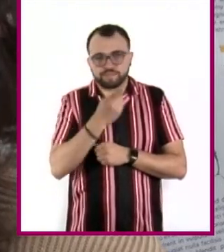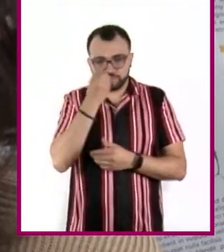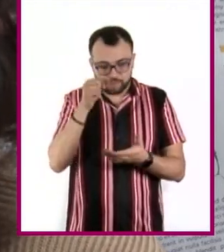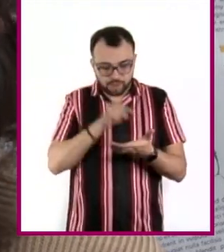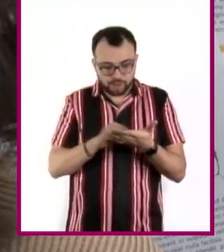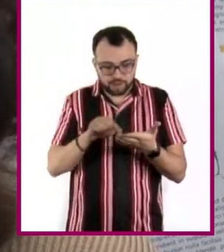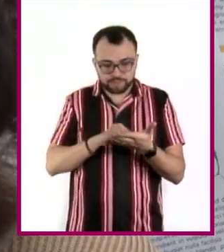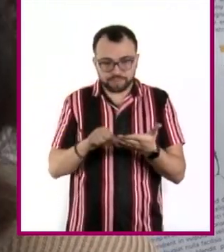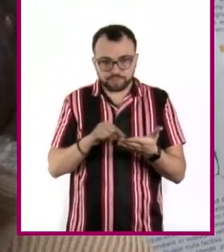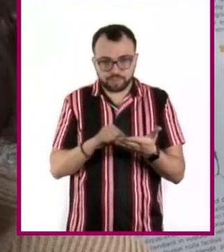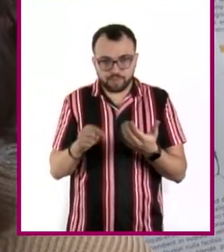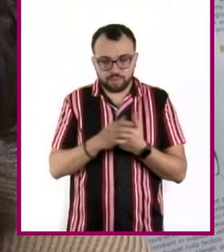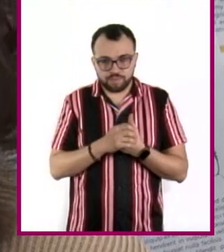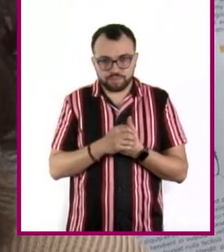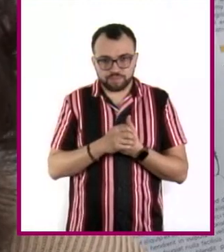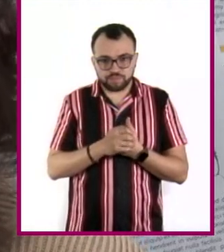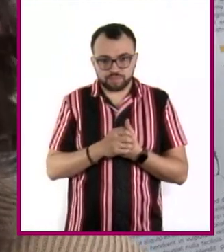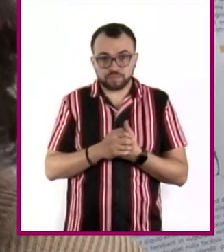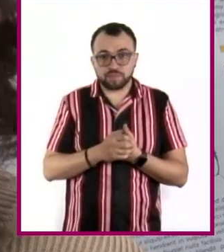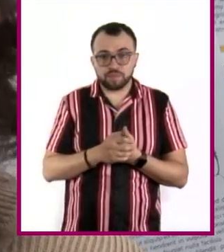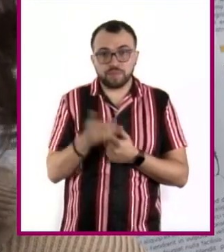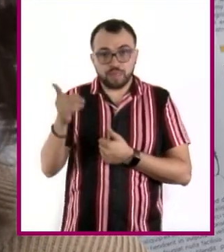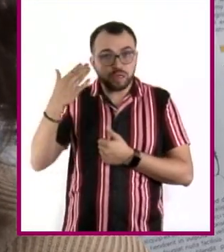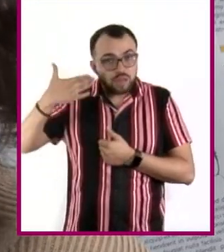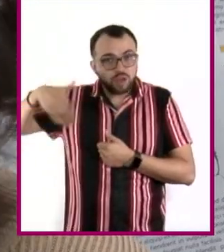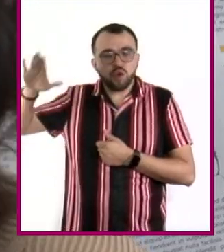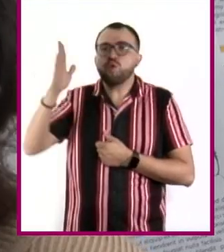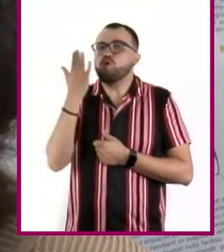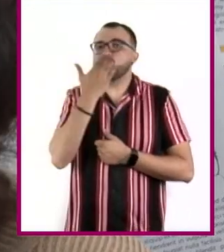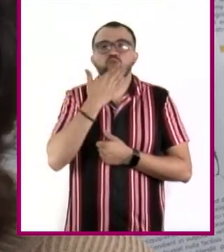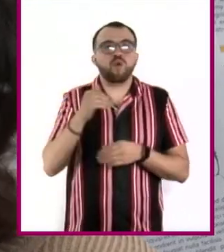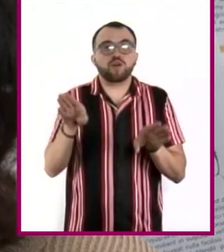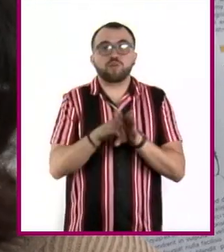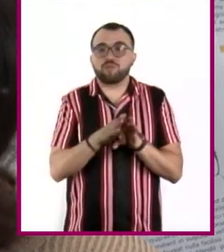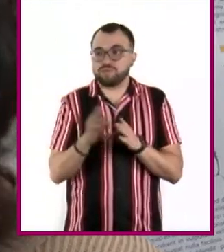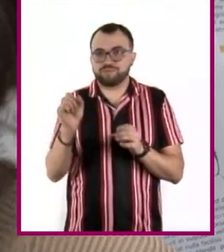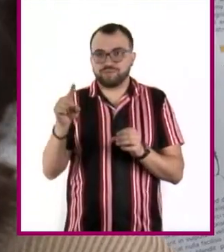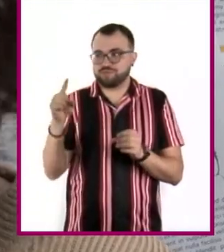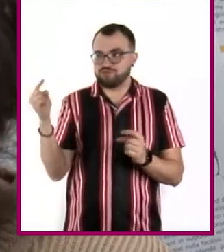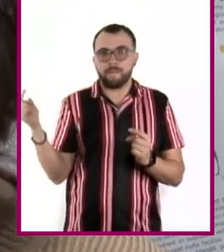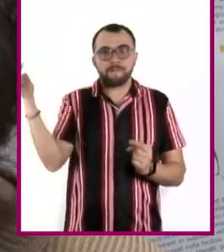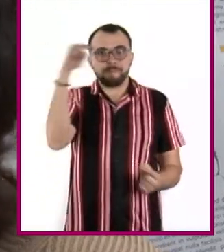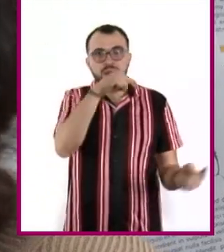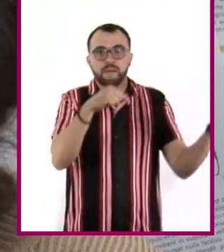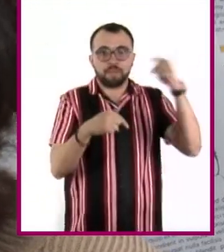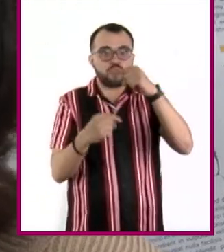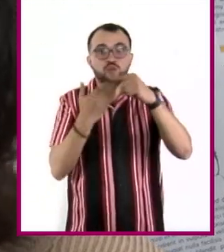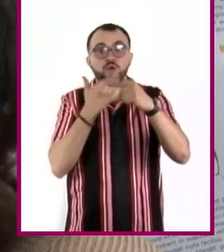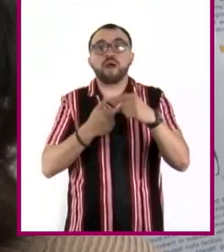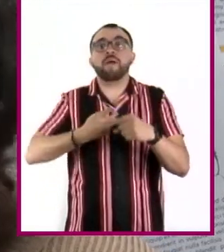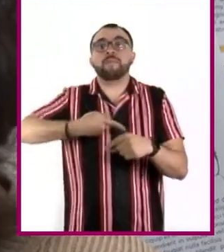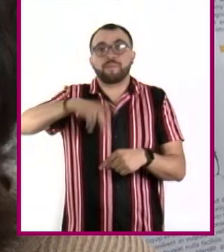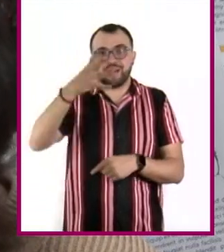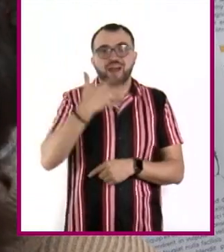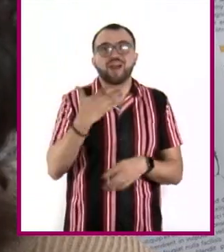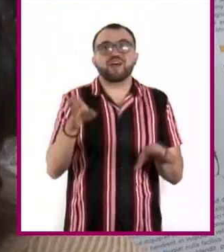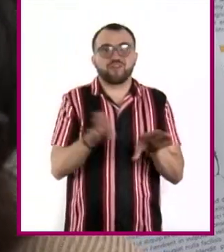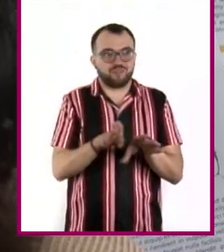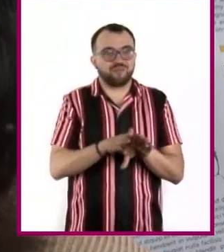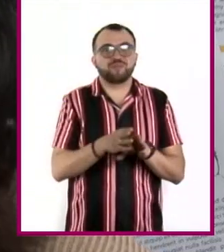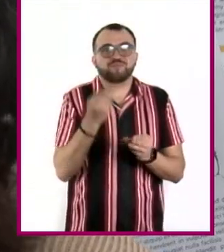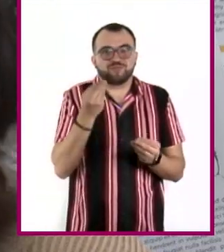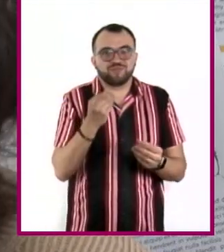a pesar de que en esa época no hubo confrontaciones bélicas directas entre ambas potencias, sí que hubo muchos momentos de gran tensión